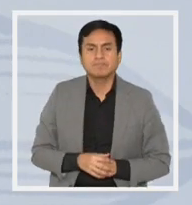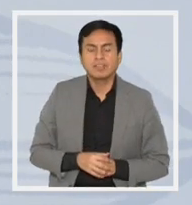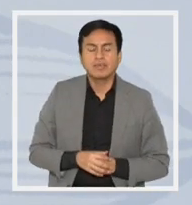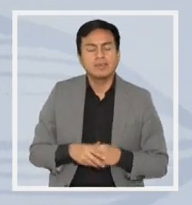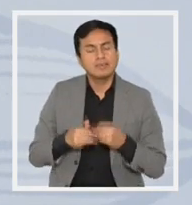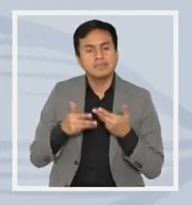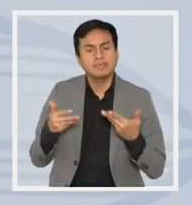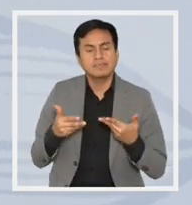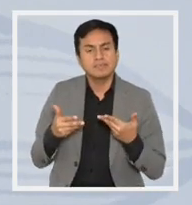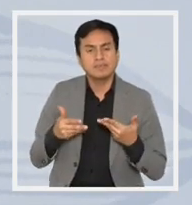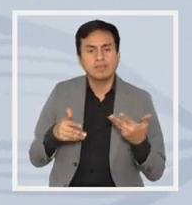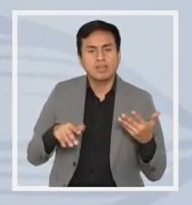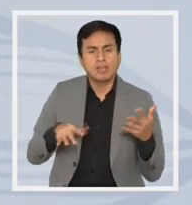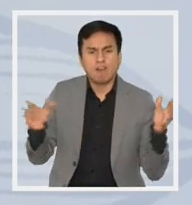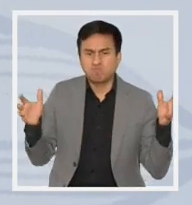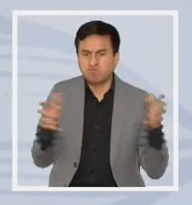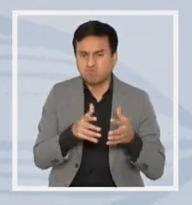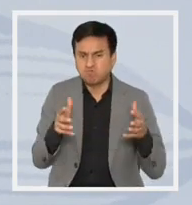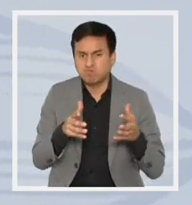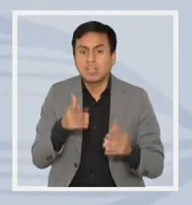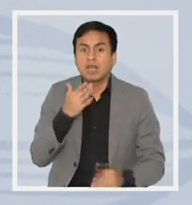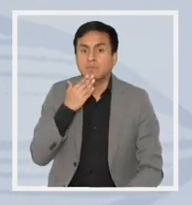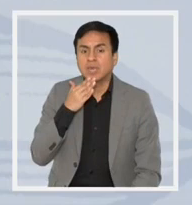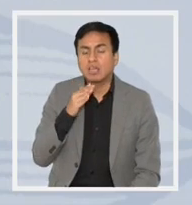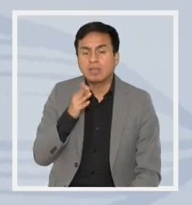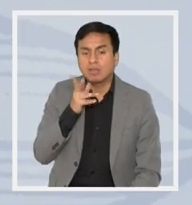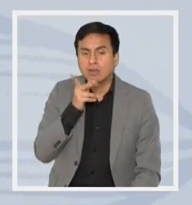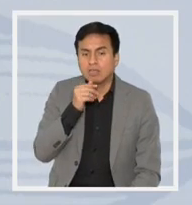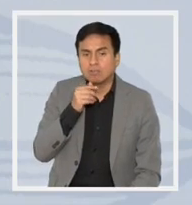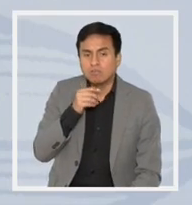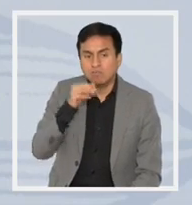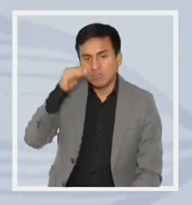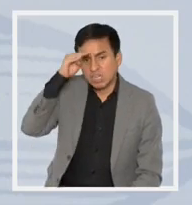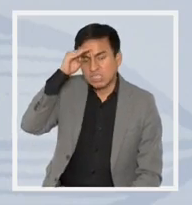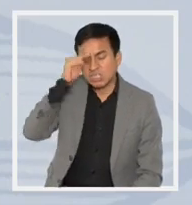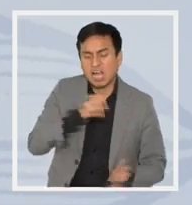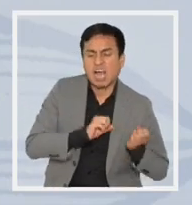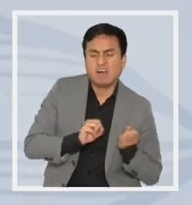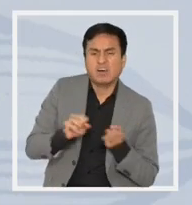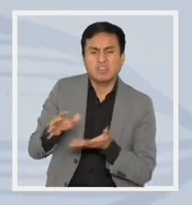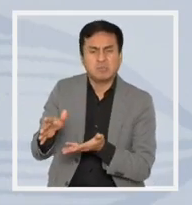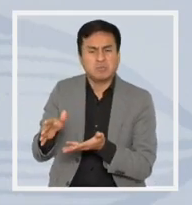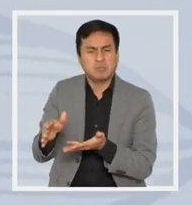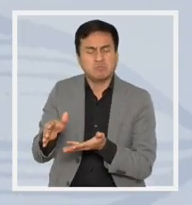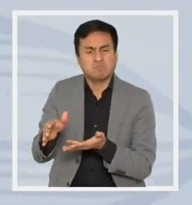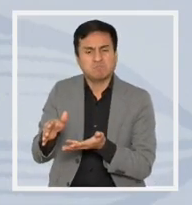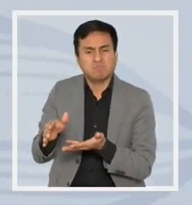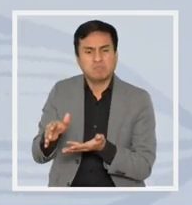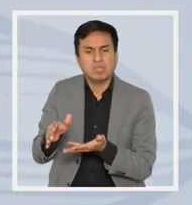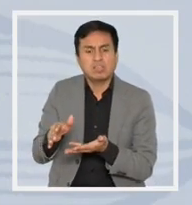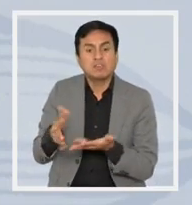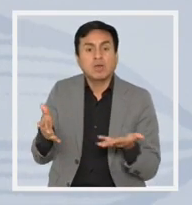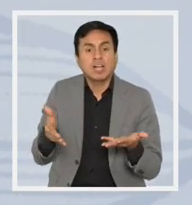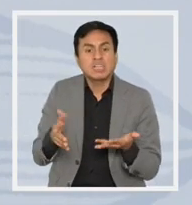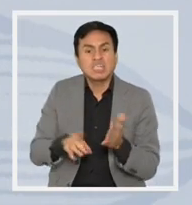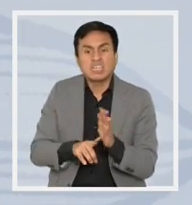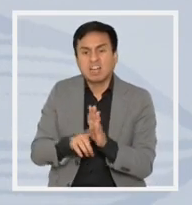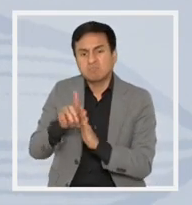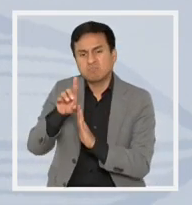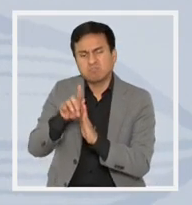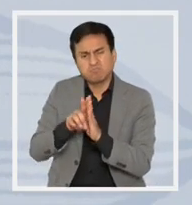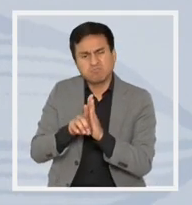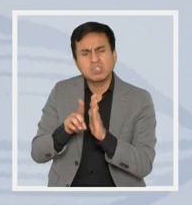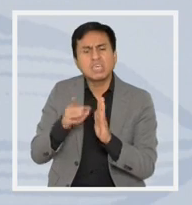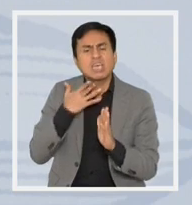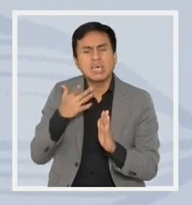Y es que la violencia, pero también la desconfianza, el abandono, han lastrado el desarrollo de una región que